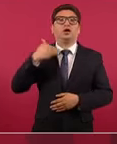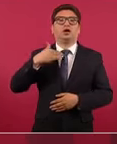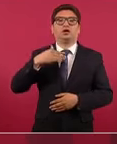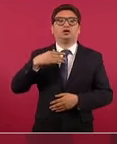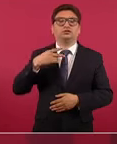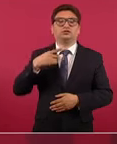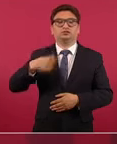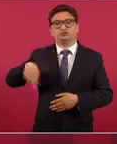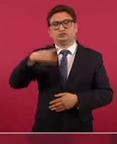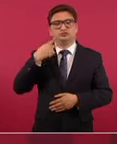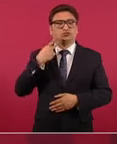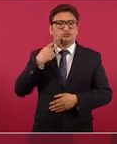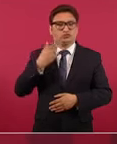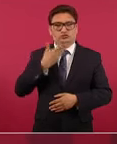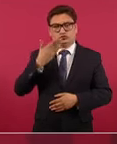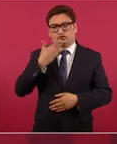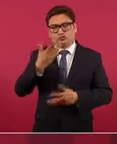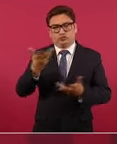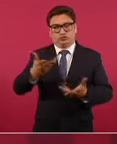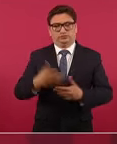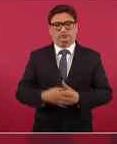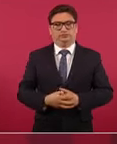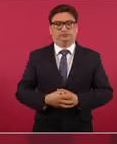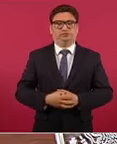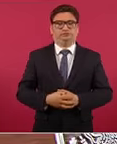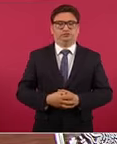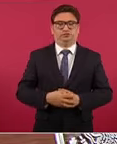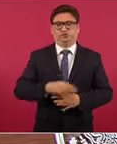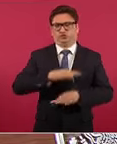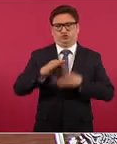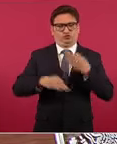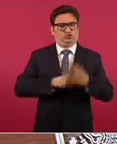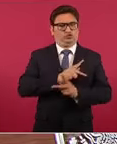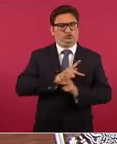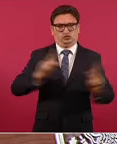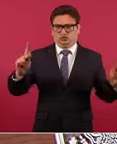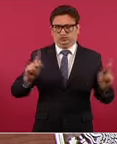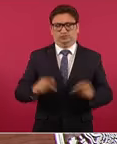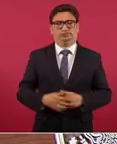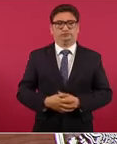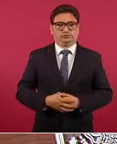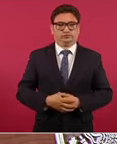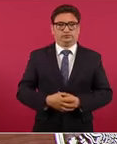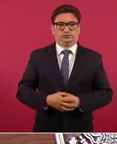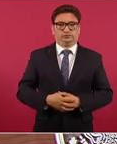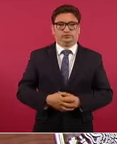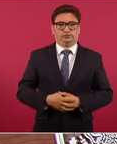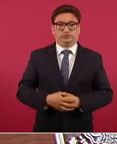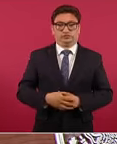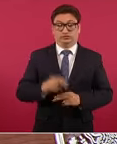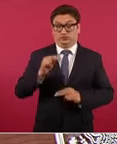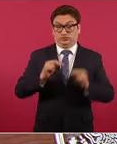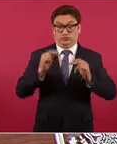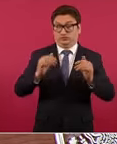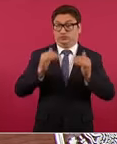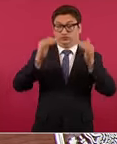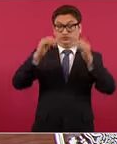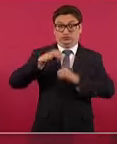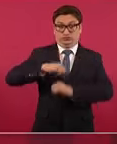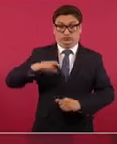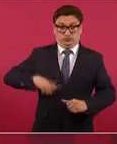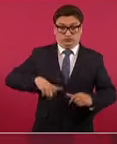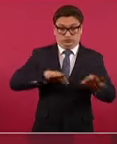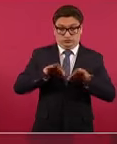que había todos pero no solo los altos funcionarios públicos